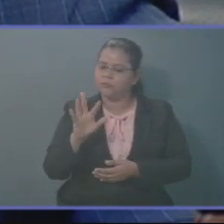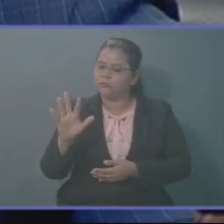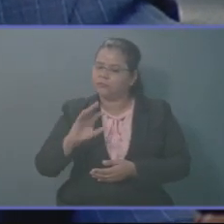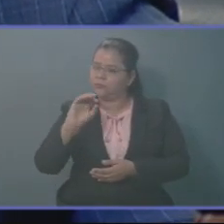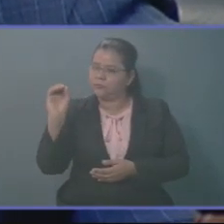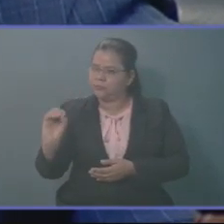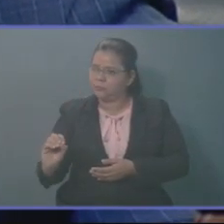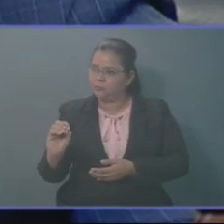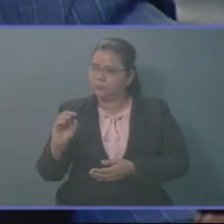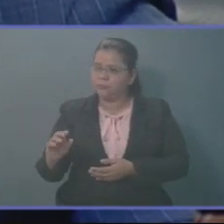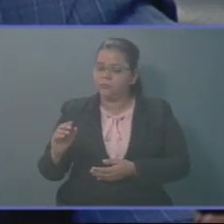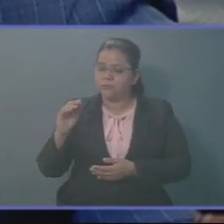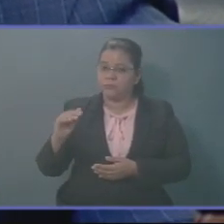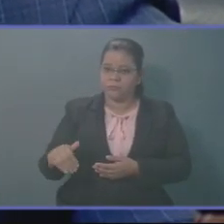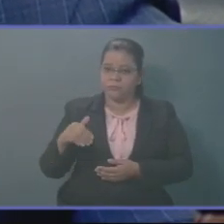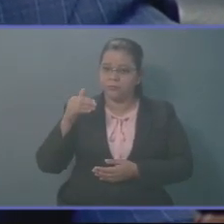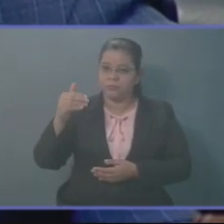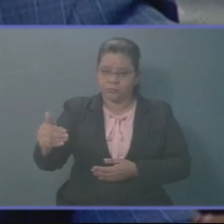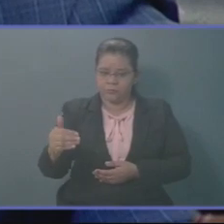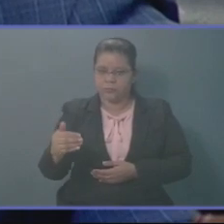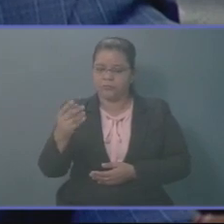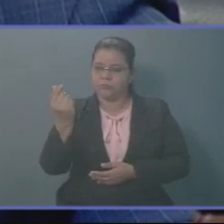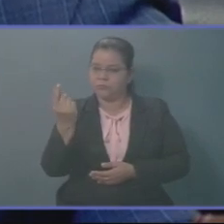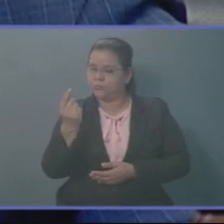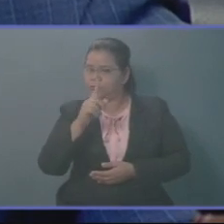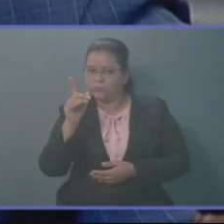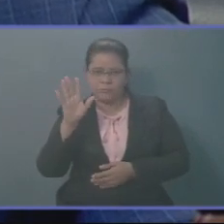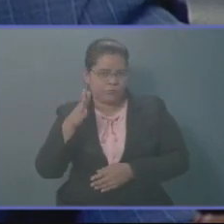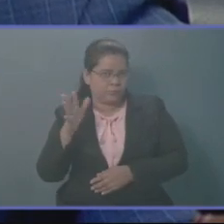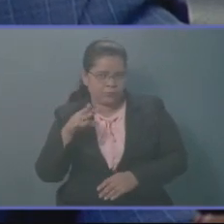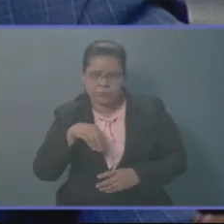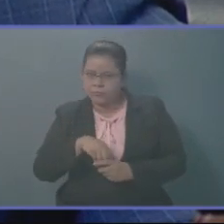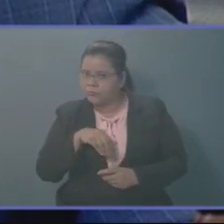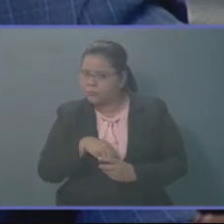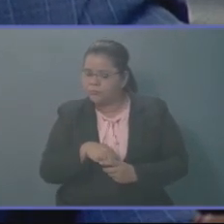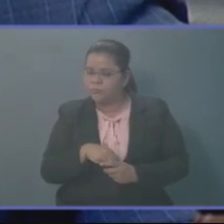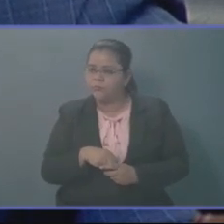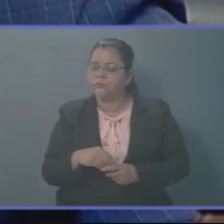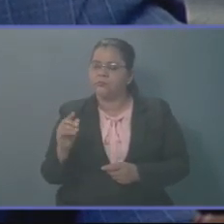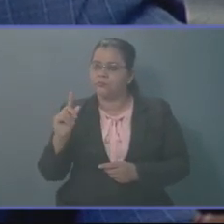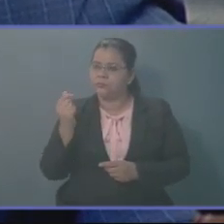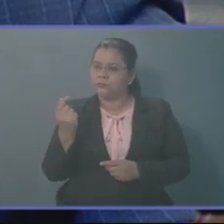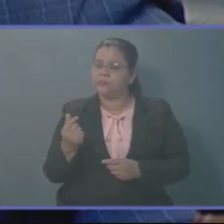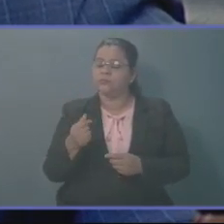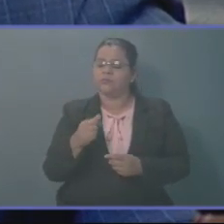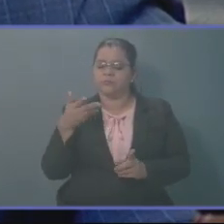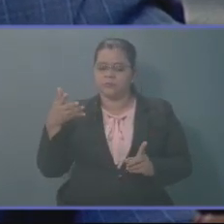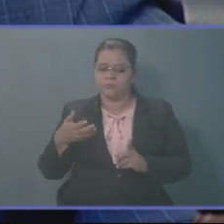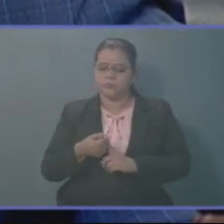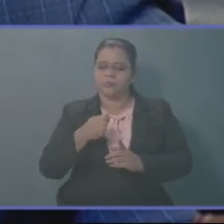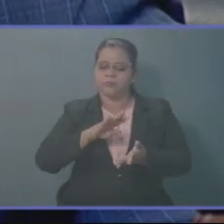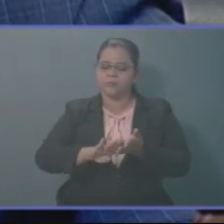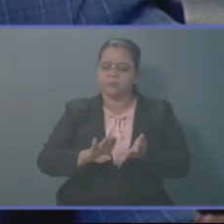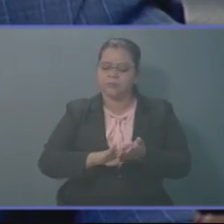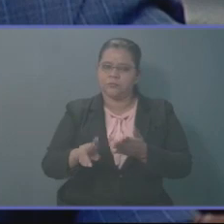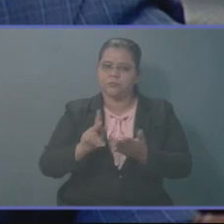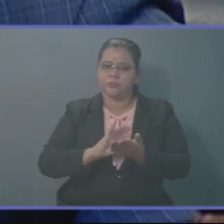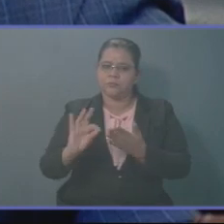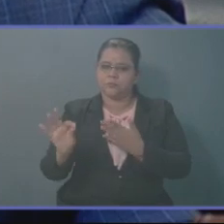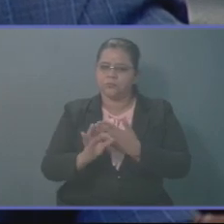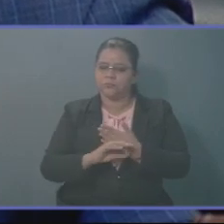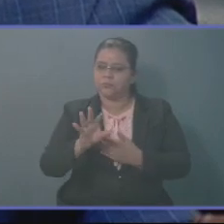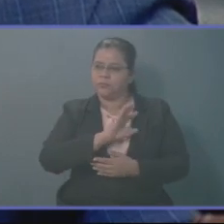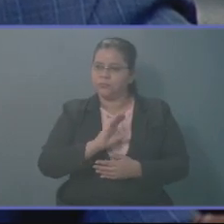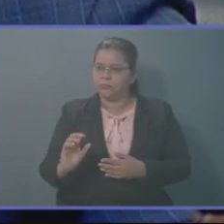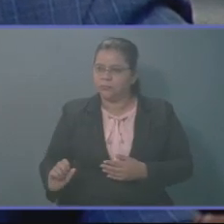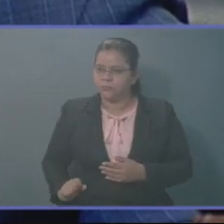0.25% anual sobre el saldo no utilizado del préstamo. Destino. Financiar la ejecución del proyecto de respuesta de El Salvador